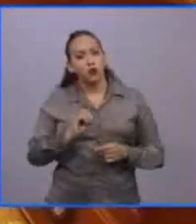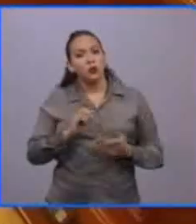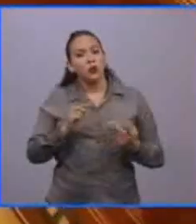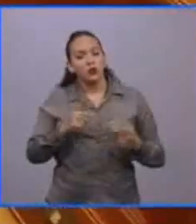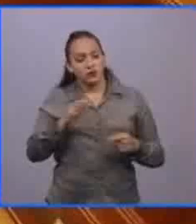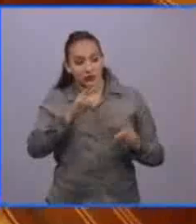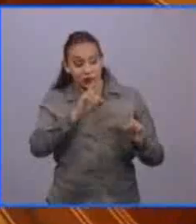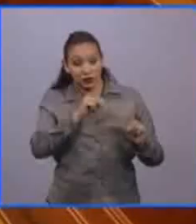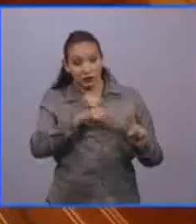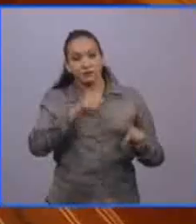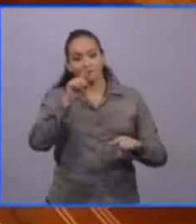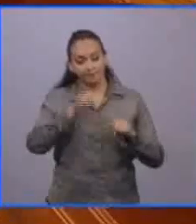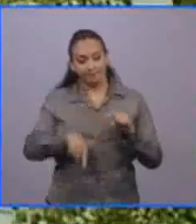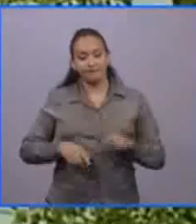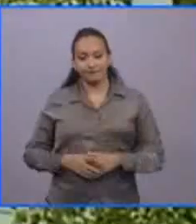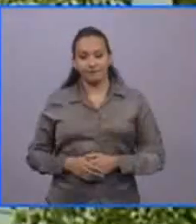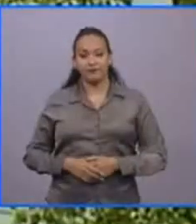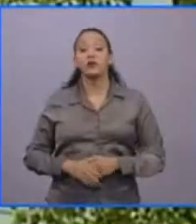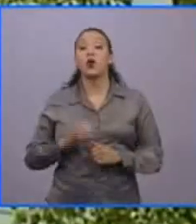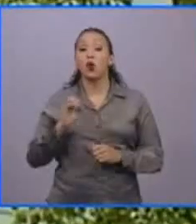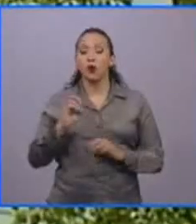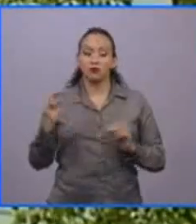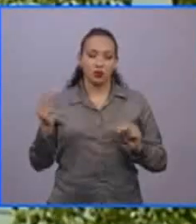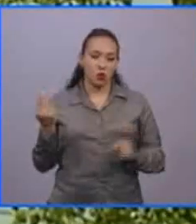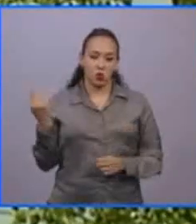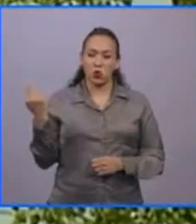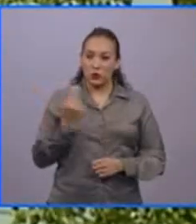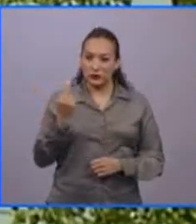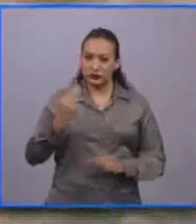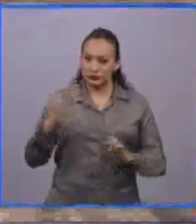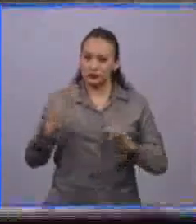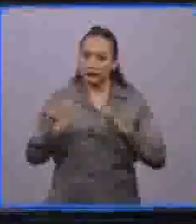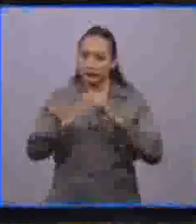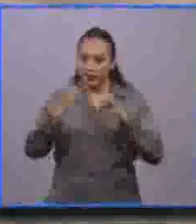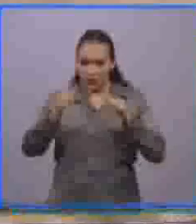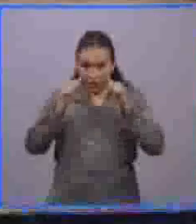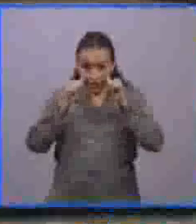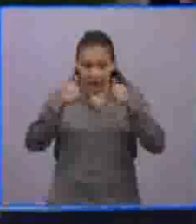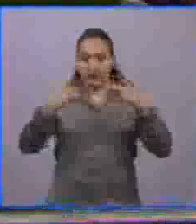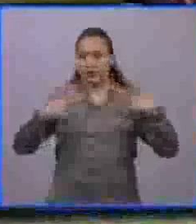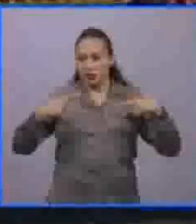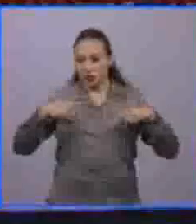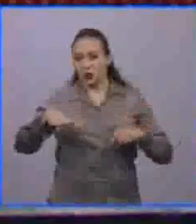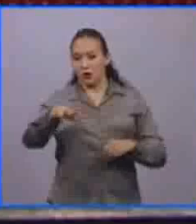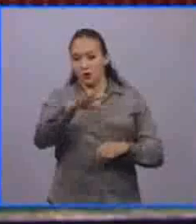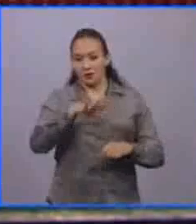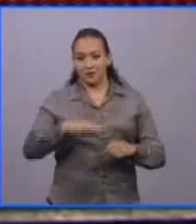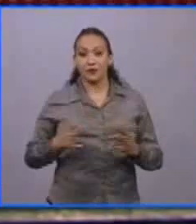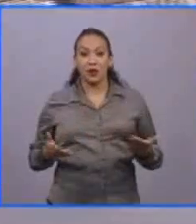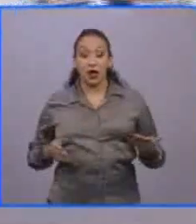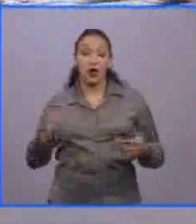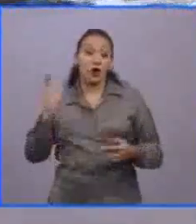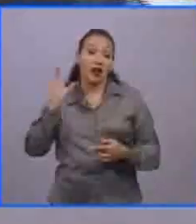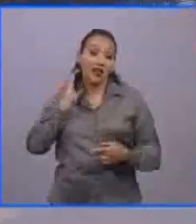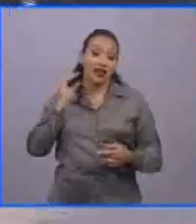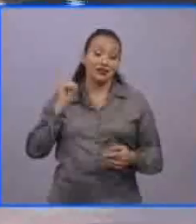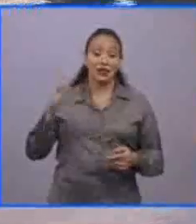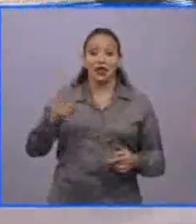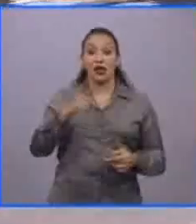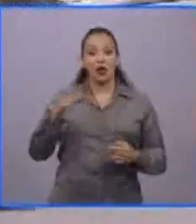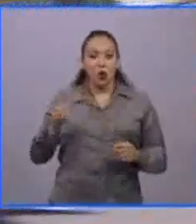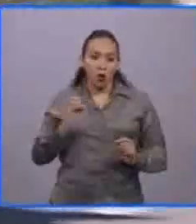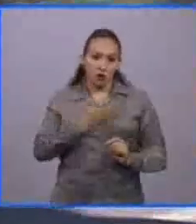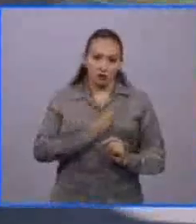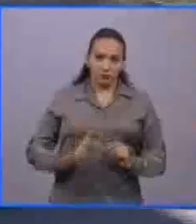su destitución. En casos de urgencia atendiendo al interés social o al orden público, las cámaras del Congreso o el